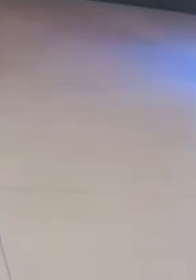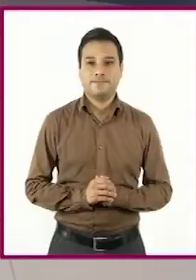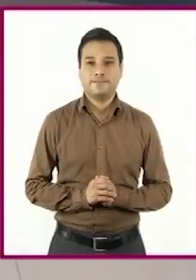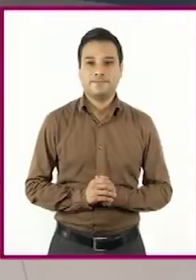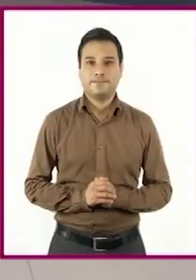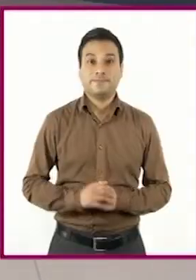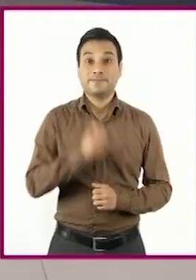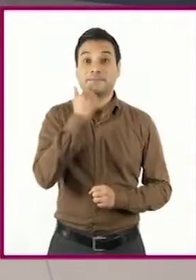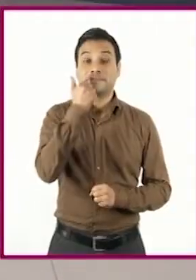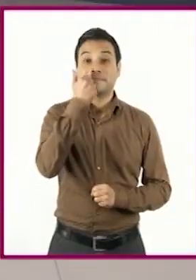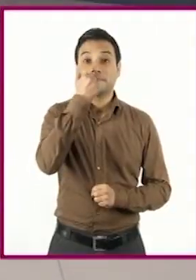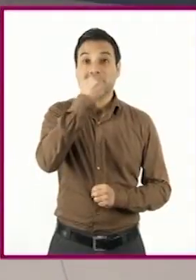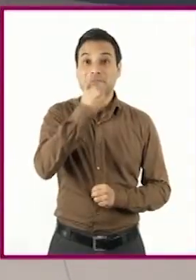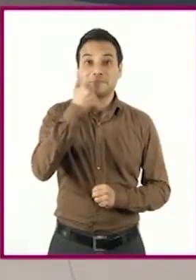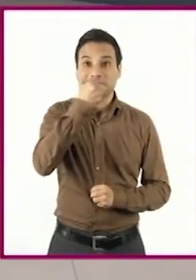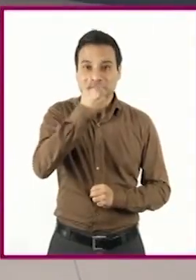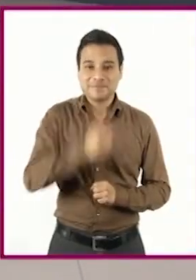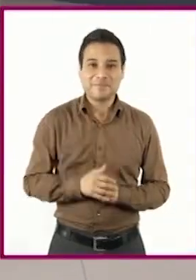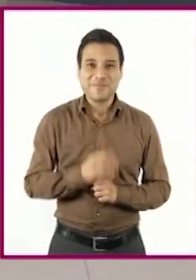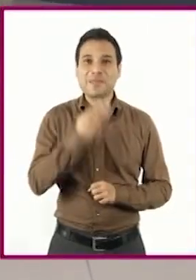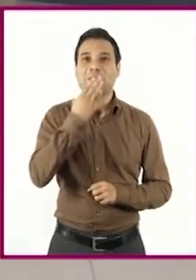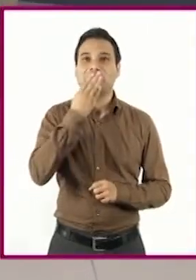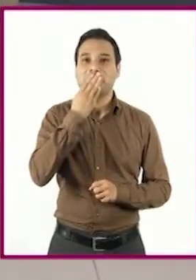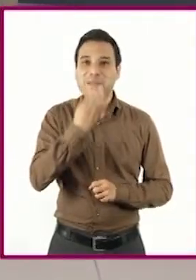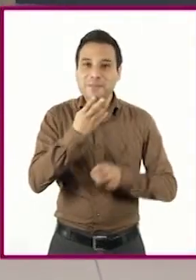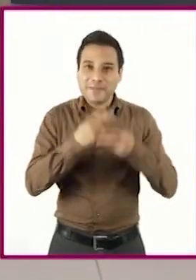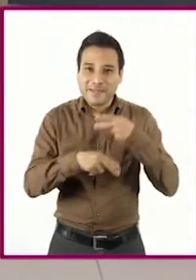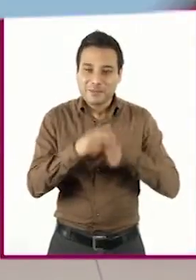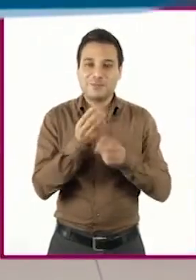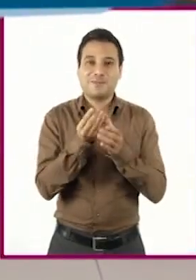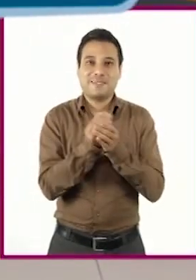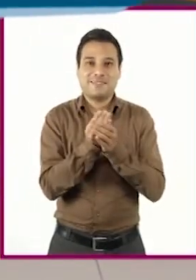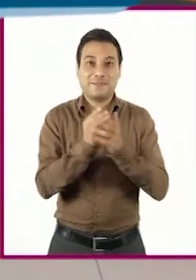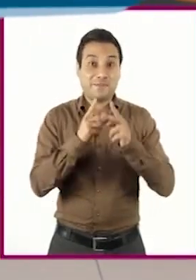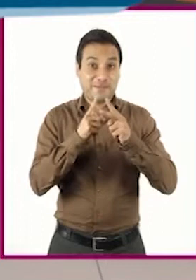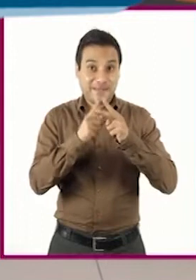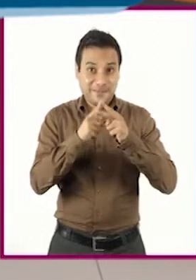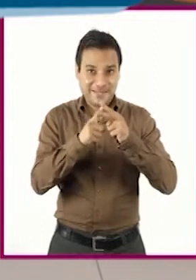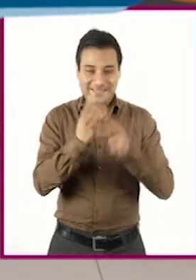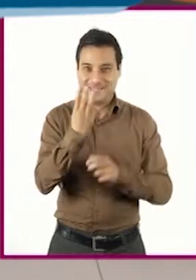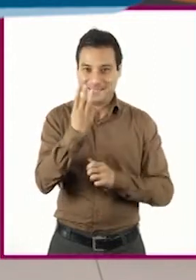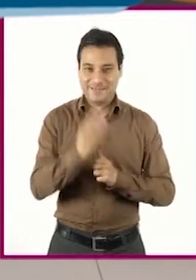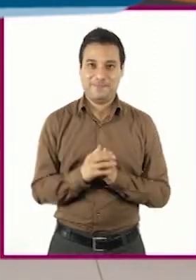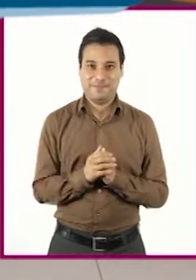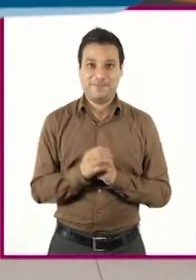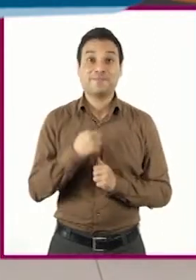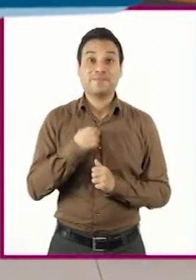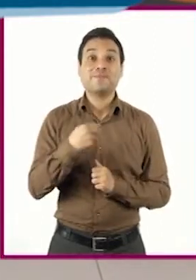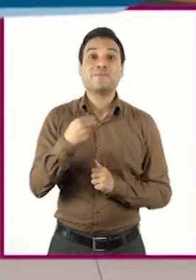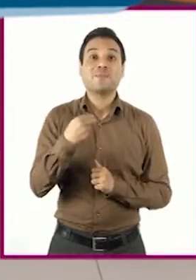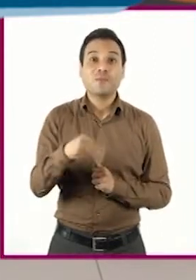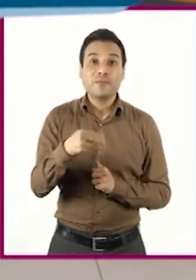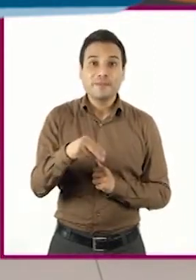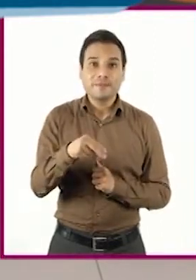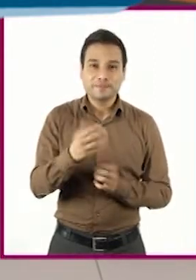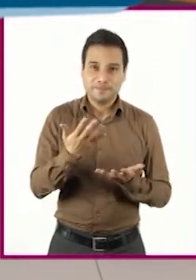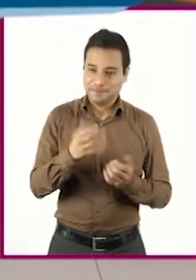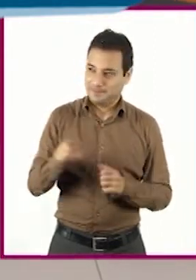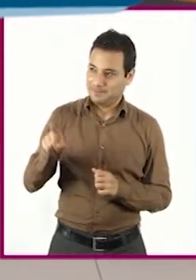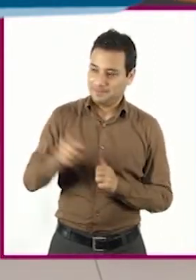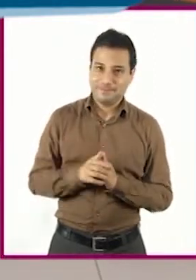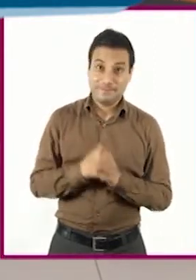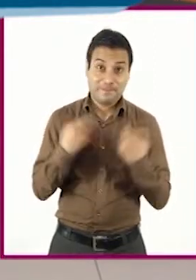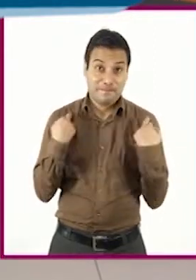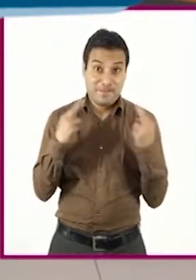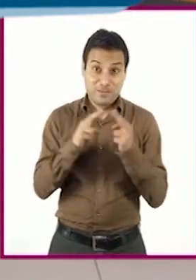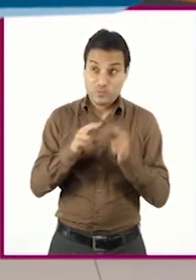Alumnas y alumnos, bienvenidos a una sesión más de Matemáticas 3 en Aprende en Casa. Mi nombre es Daniel Jaime y le doy la bienvenida al maestro José de Jesús